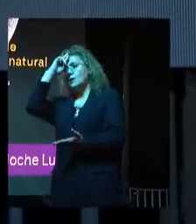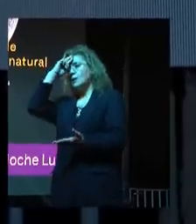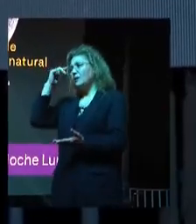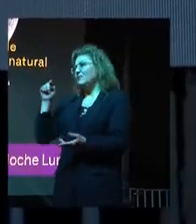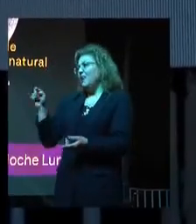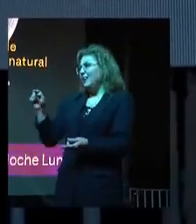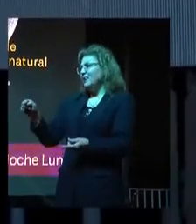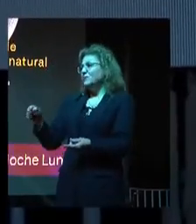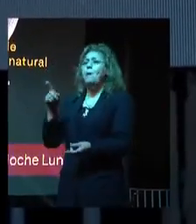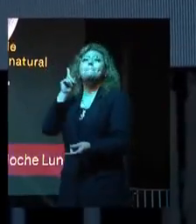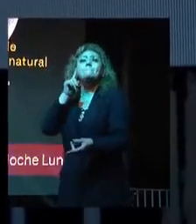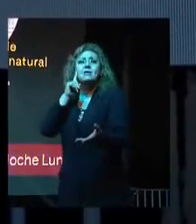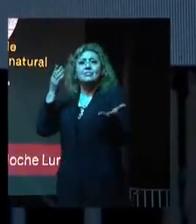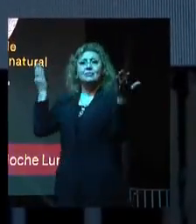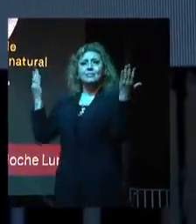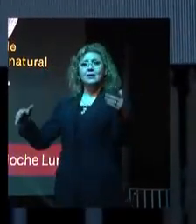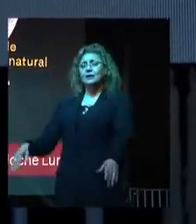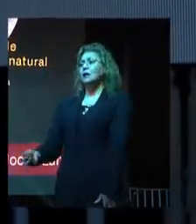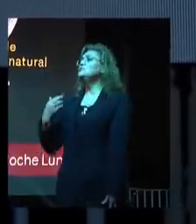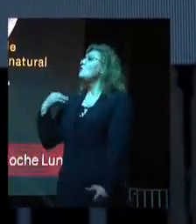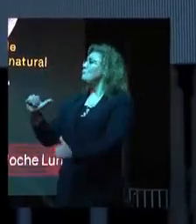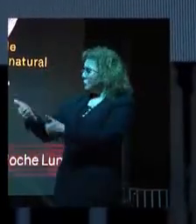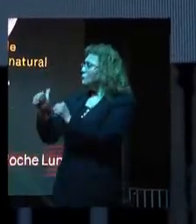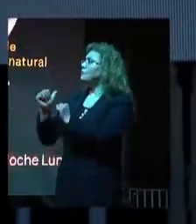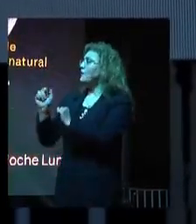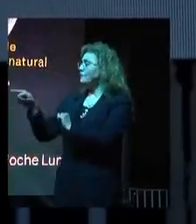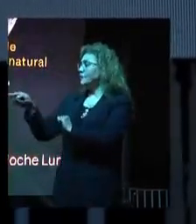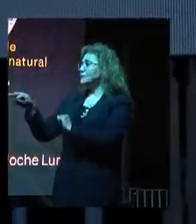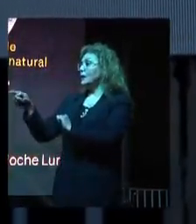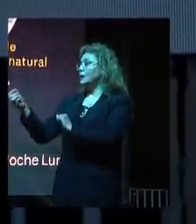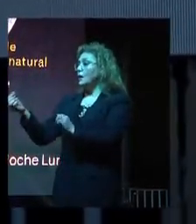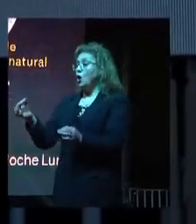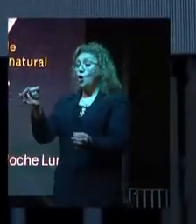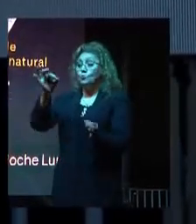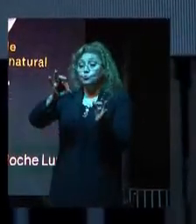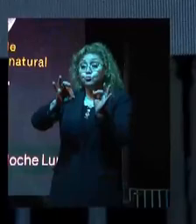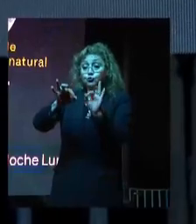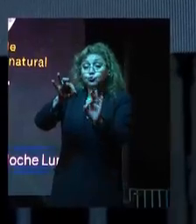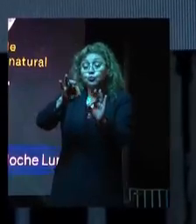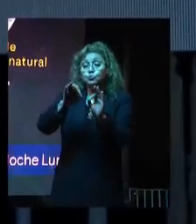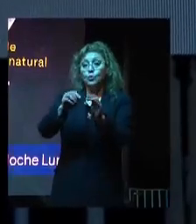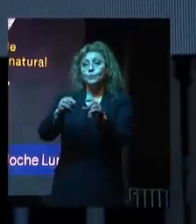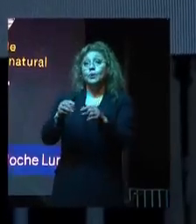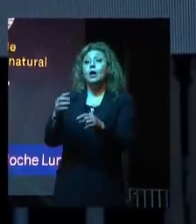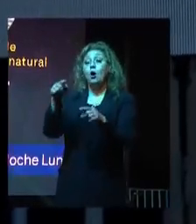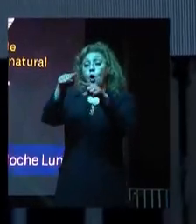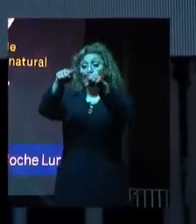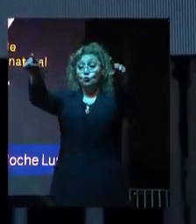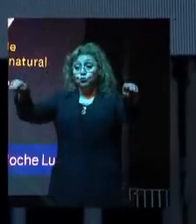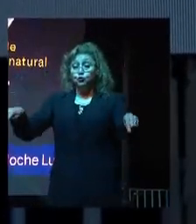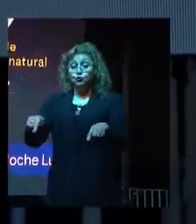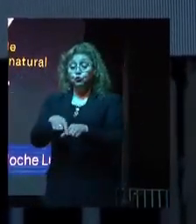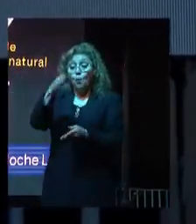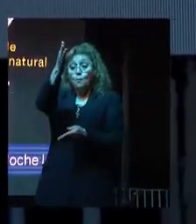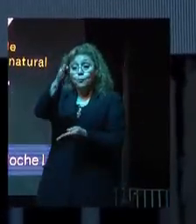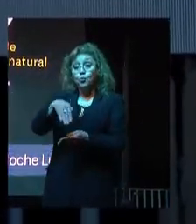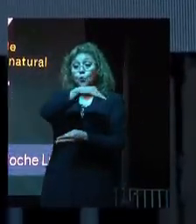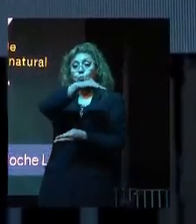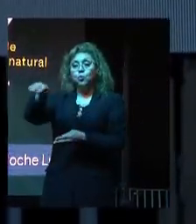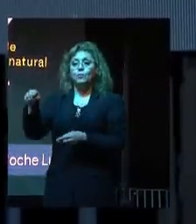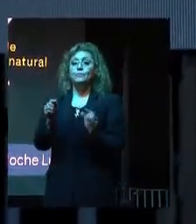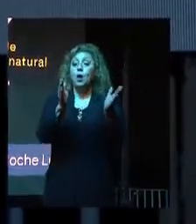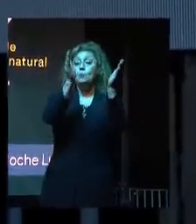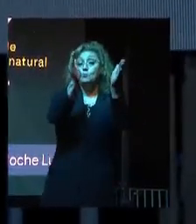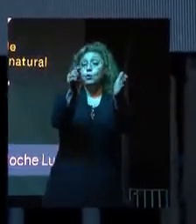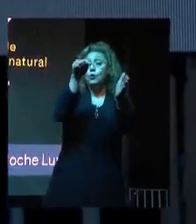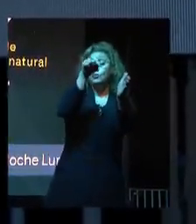eso son mentiras. Yo te desafío. Sembremos, dividamos en cuatro un terreno y sembramos uno con luna en